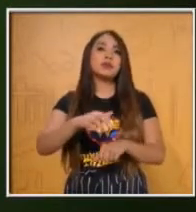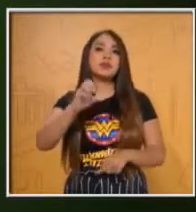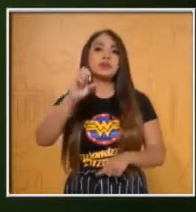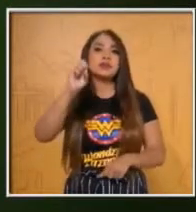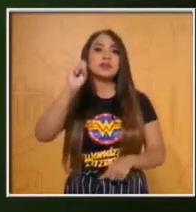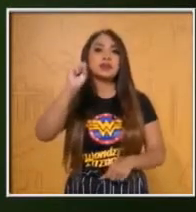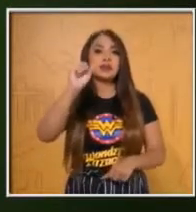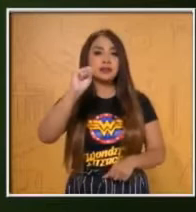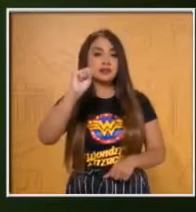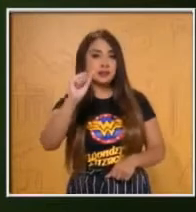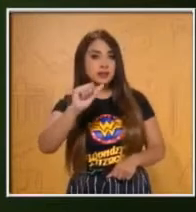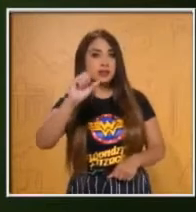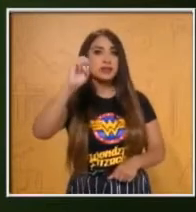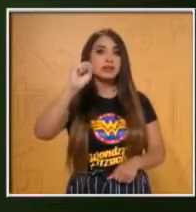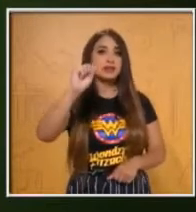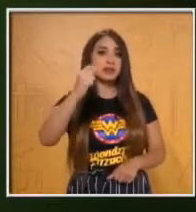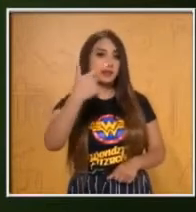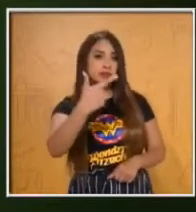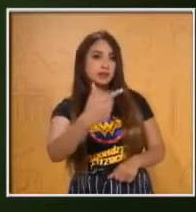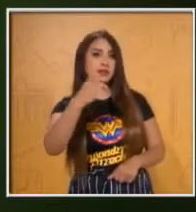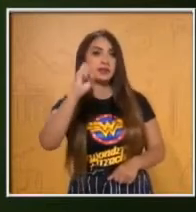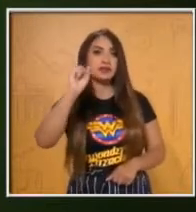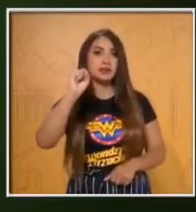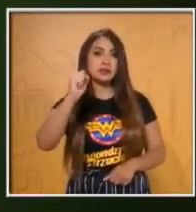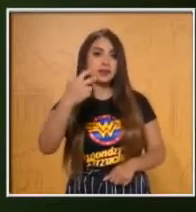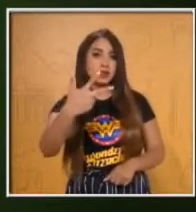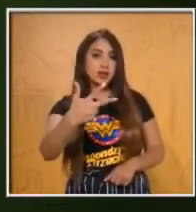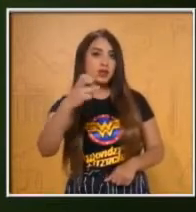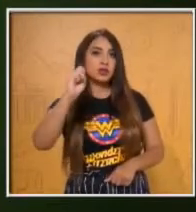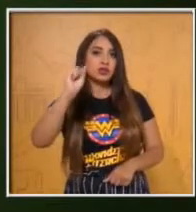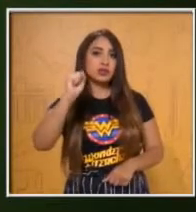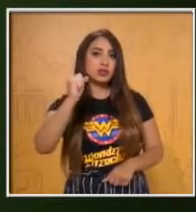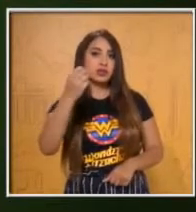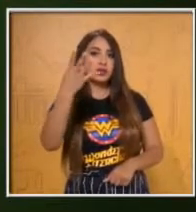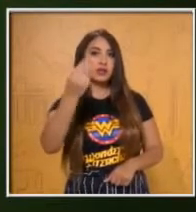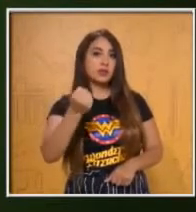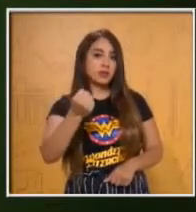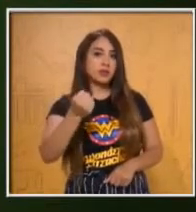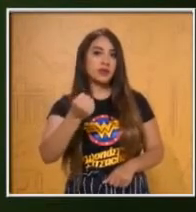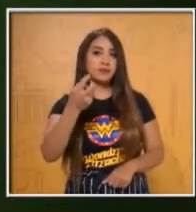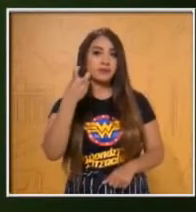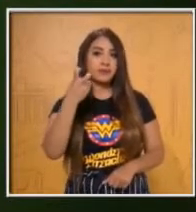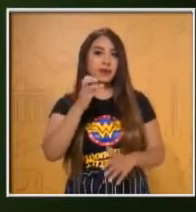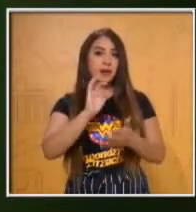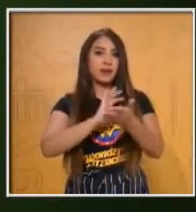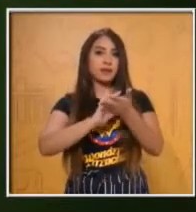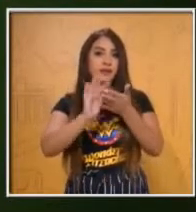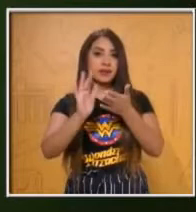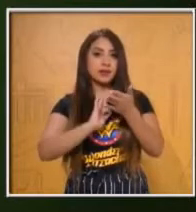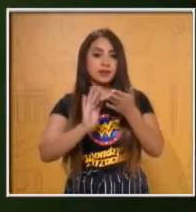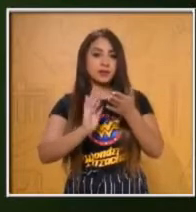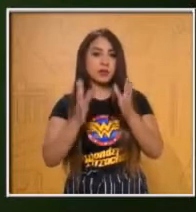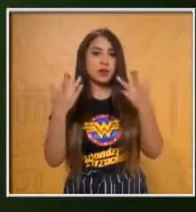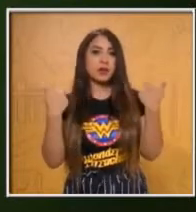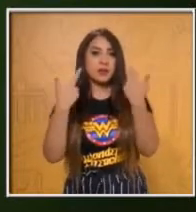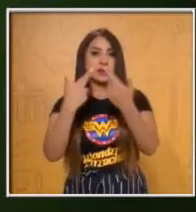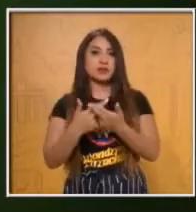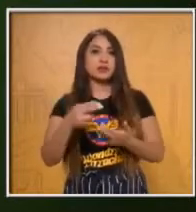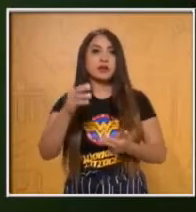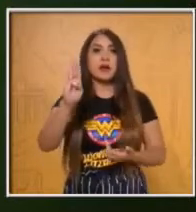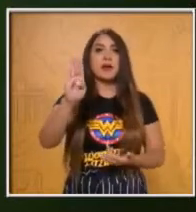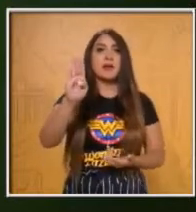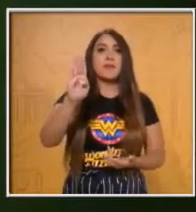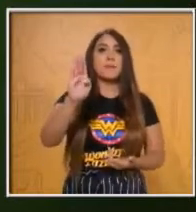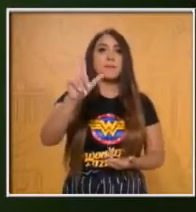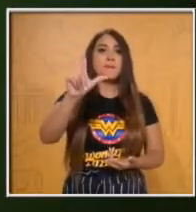67, 68 y 69. Entonces ahí vamos a darle lectura, la maestra Blandi te va a dar un